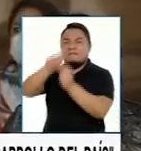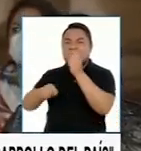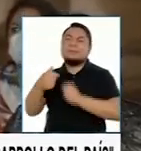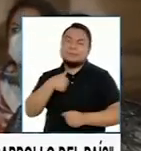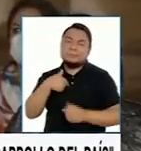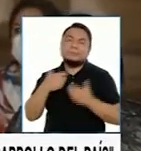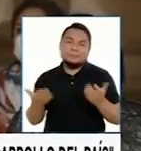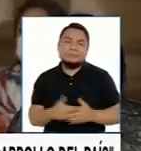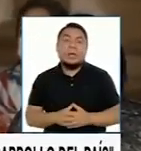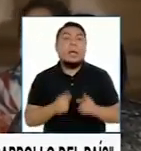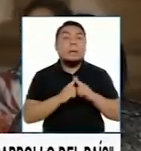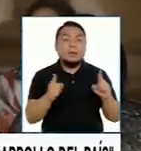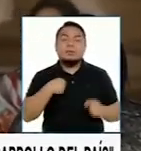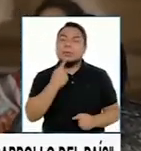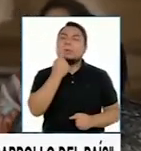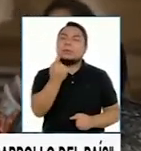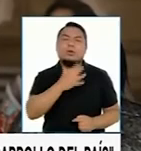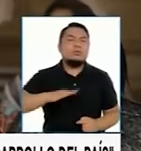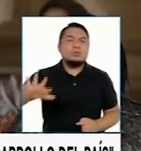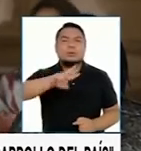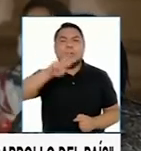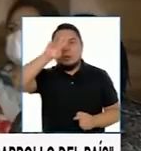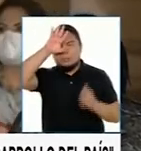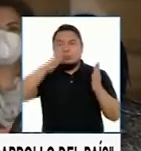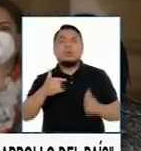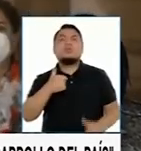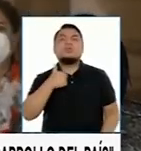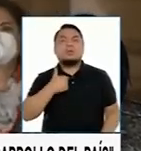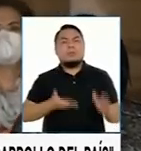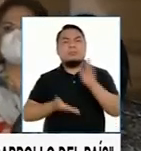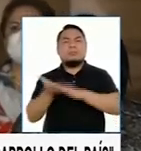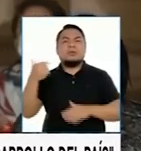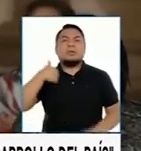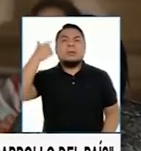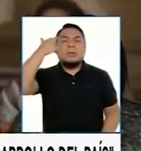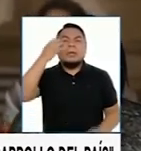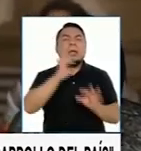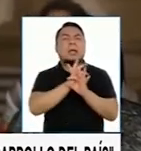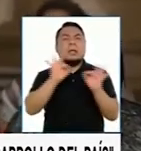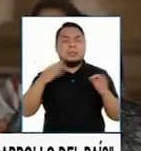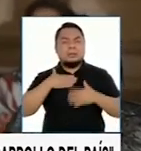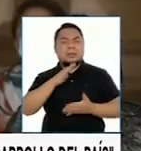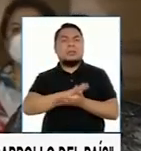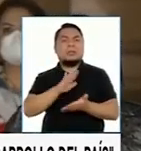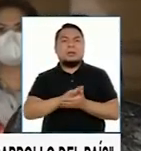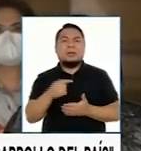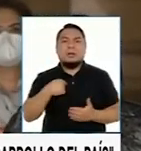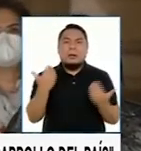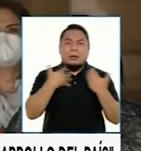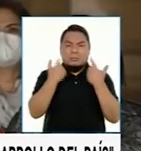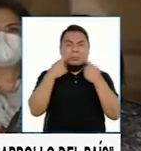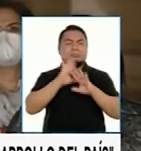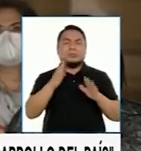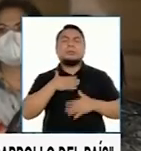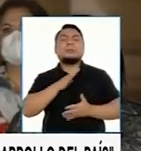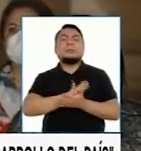en el Parlamento quieren hacer de esta estructura de la Superintendencia Nacional de Educación